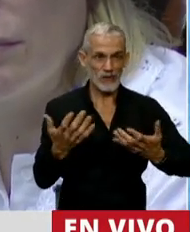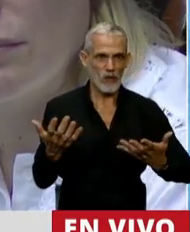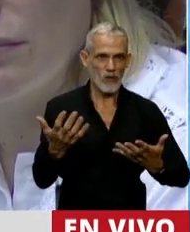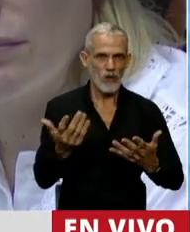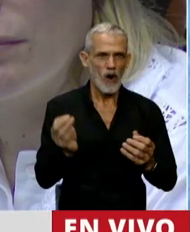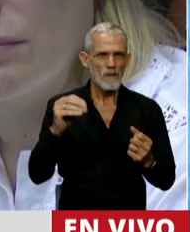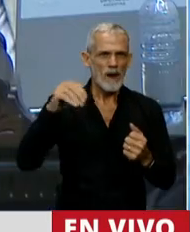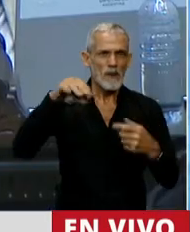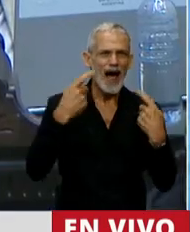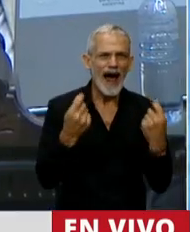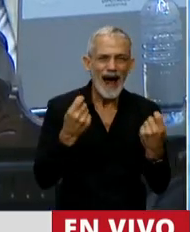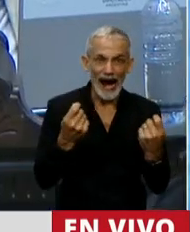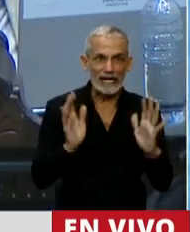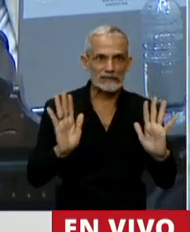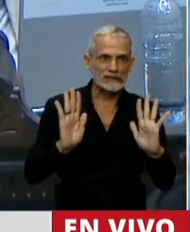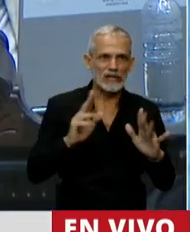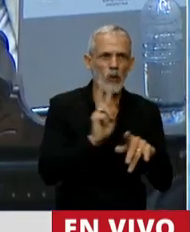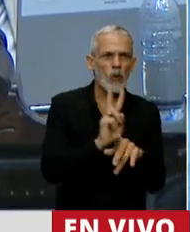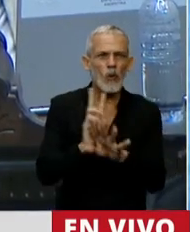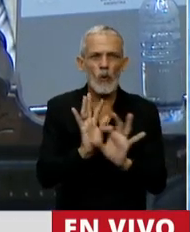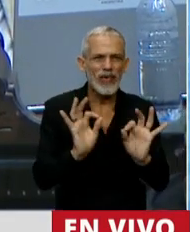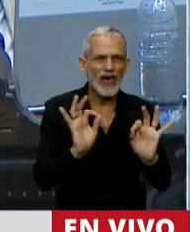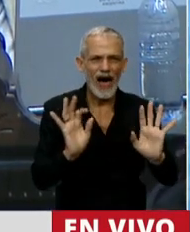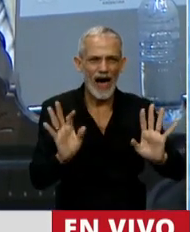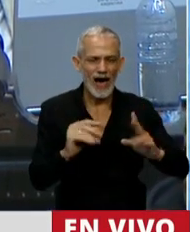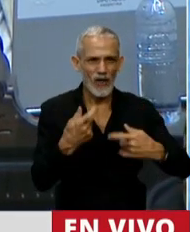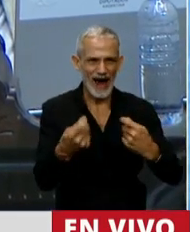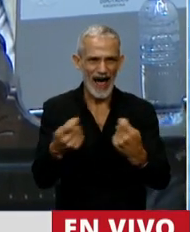que incrementar el gasto en el Estado,